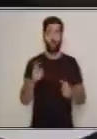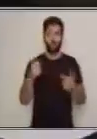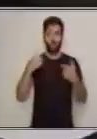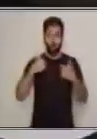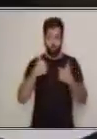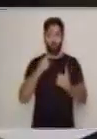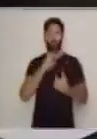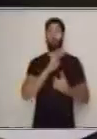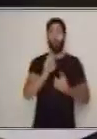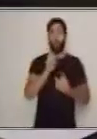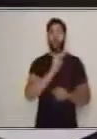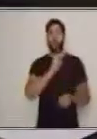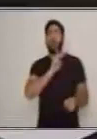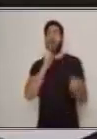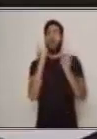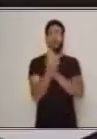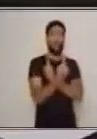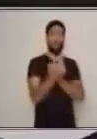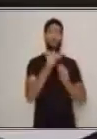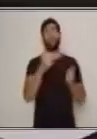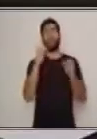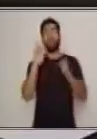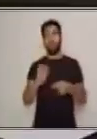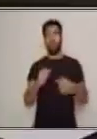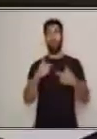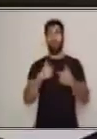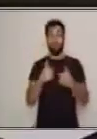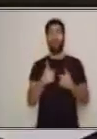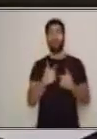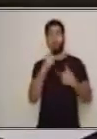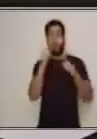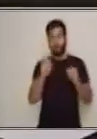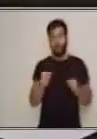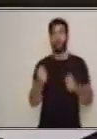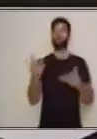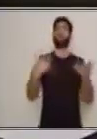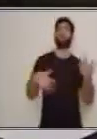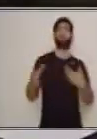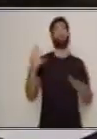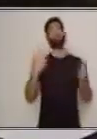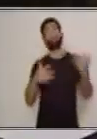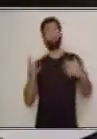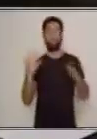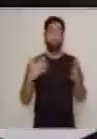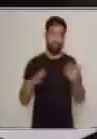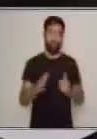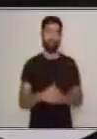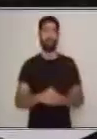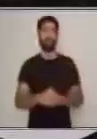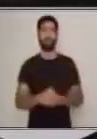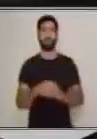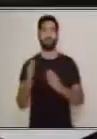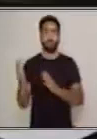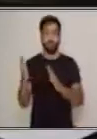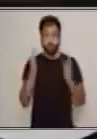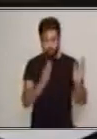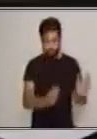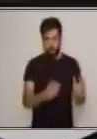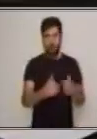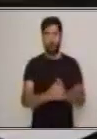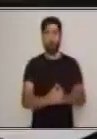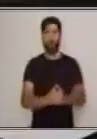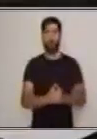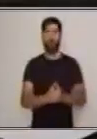de roles tú puedes desarrollar estas destrezas para mejorar tu exposición oral. La